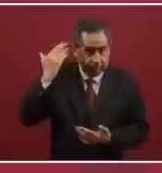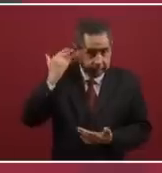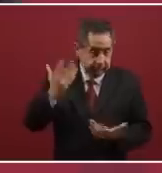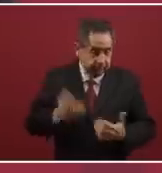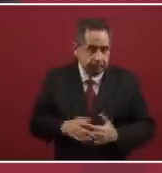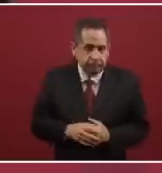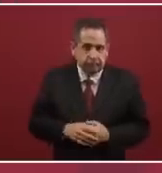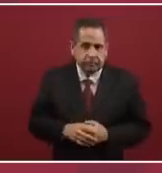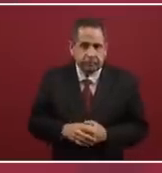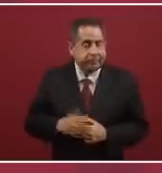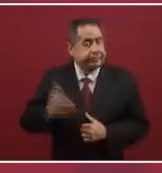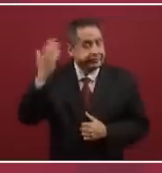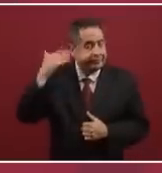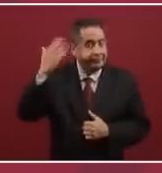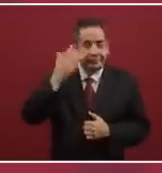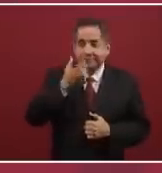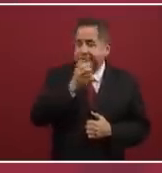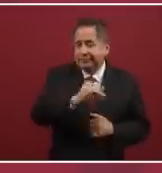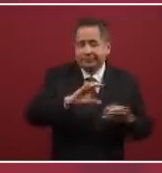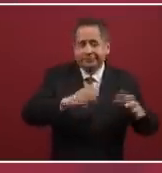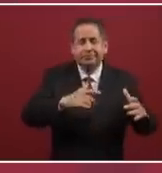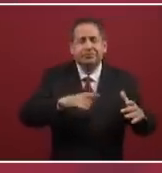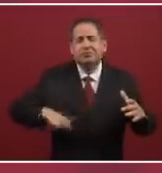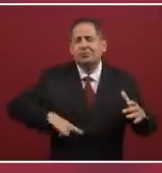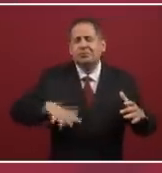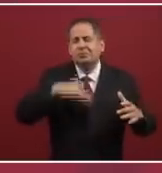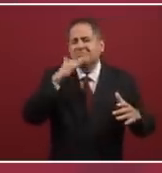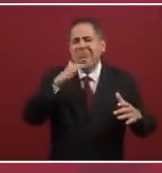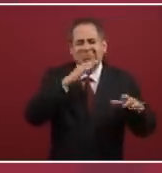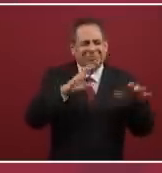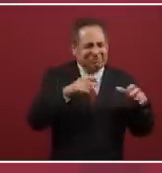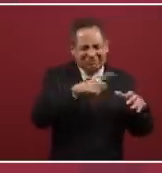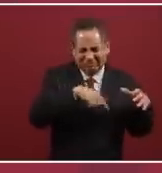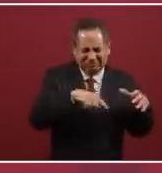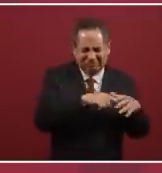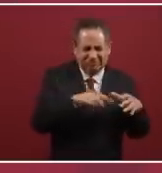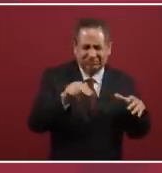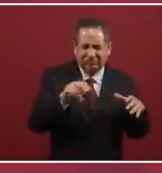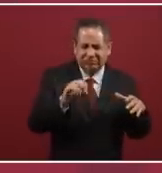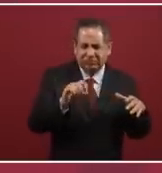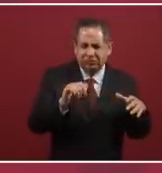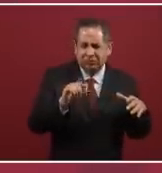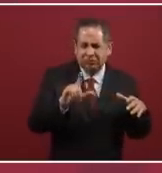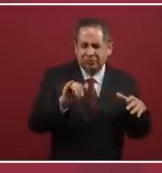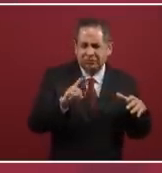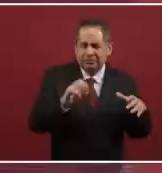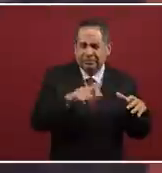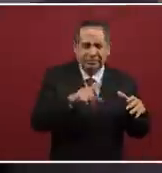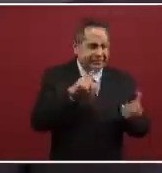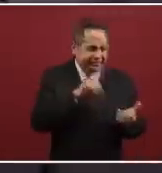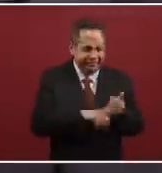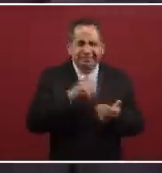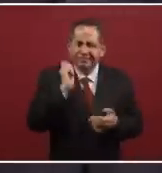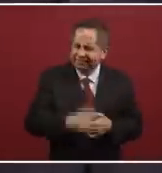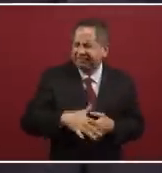Entonces, así estaba el gobierno. El modelo neoliberal es sinónimo de